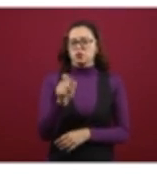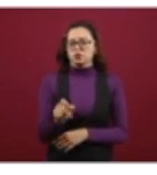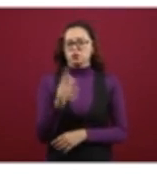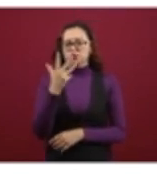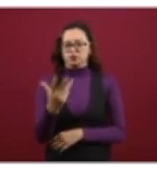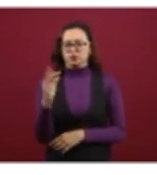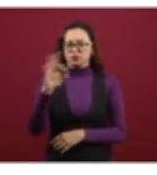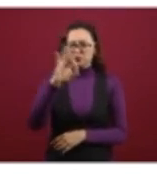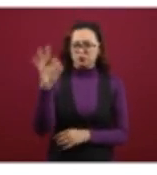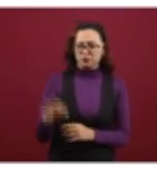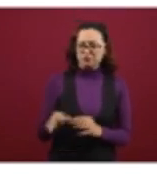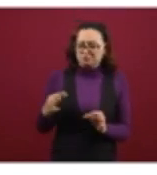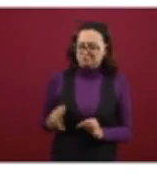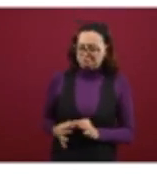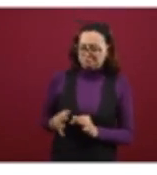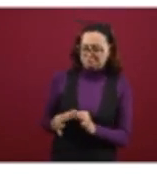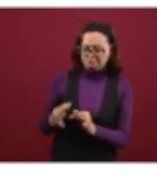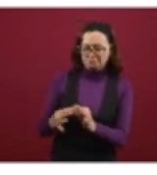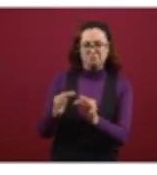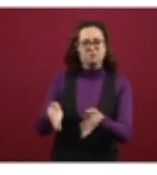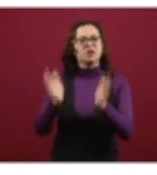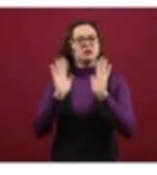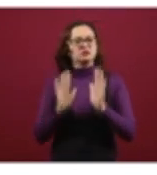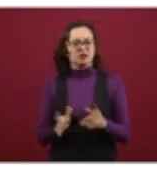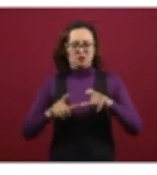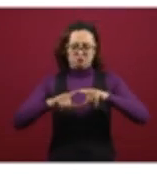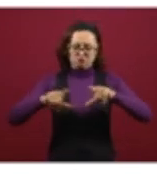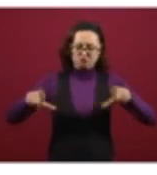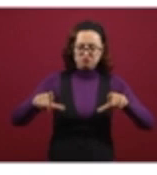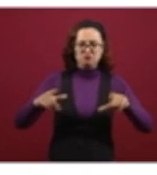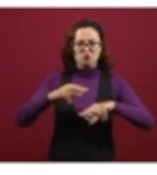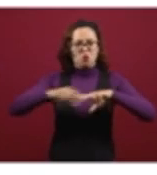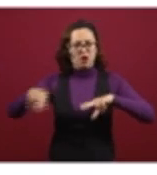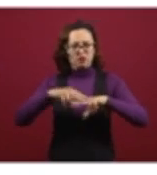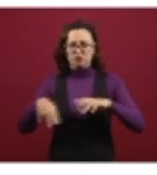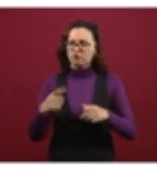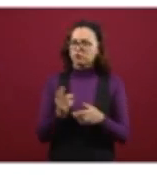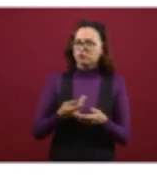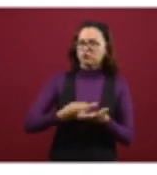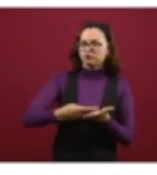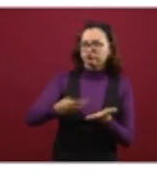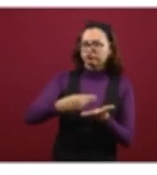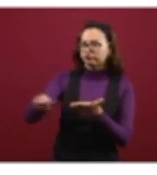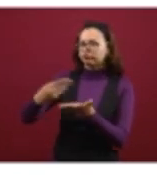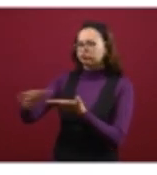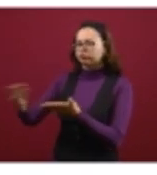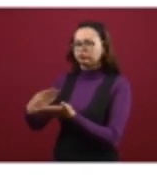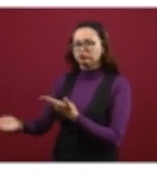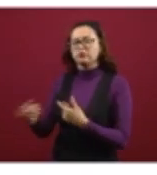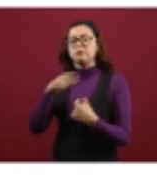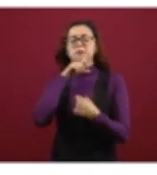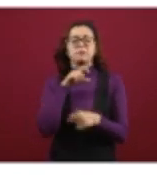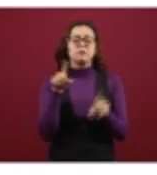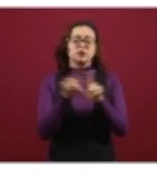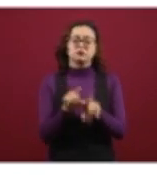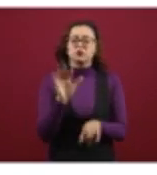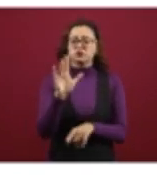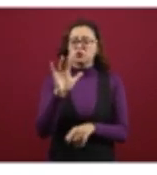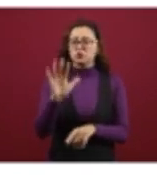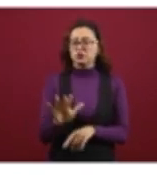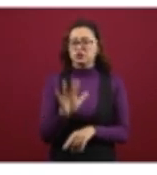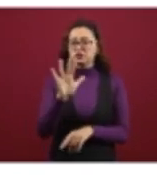del cumplimiento en este sentido, y también se indica que el 75% de este universo, o